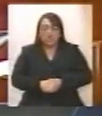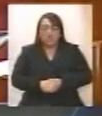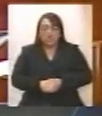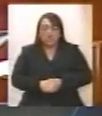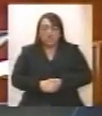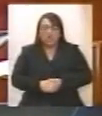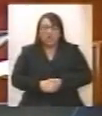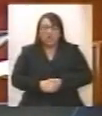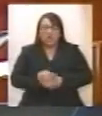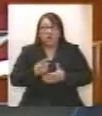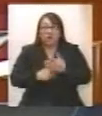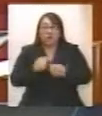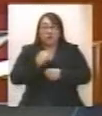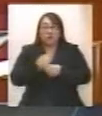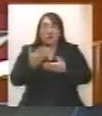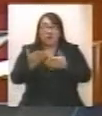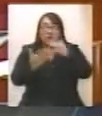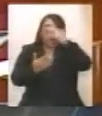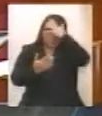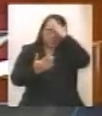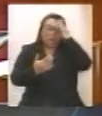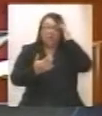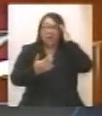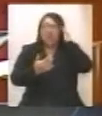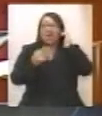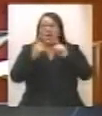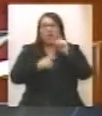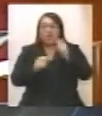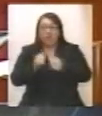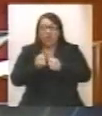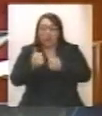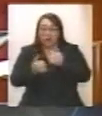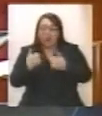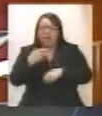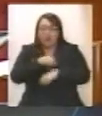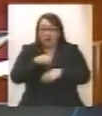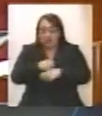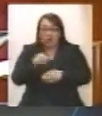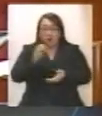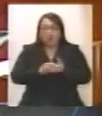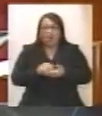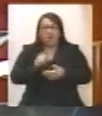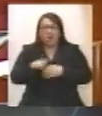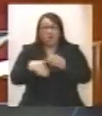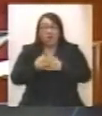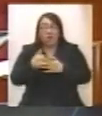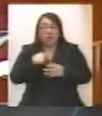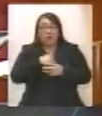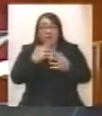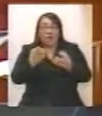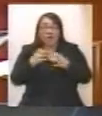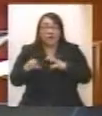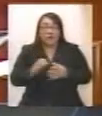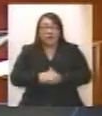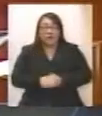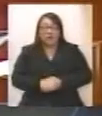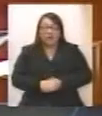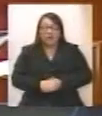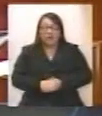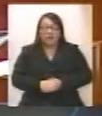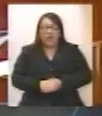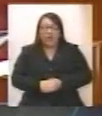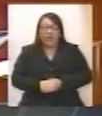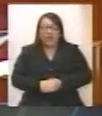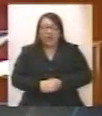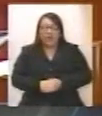Consideramos que las medidas adoptadas, algunas de las cuales han demorado más de lo que hubiésemos querido en